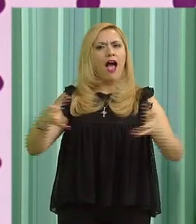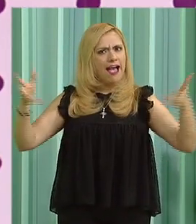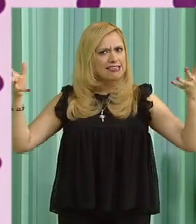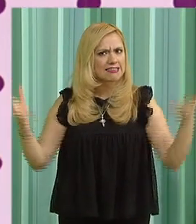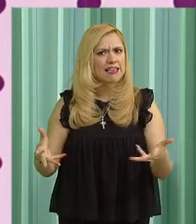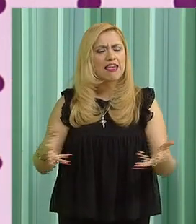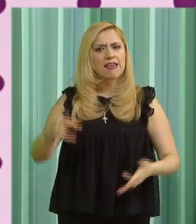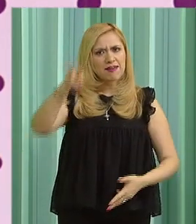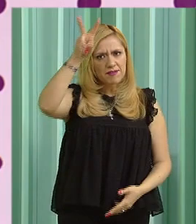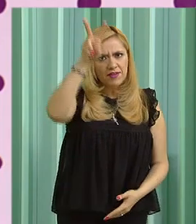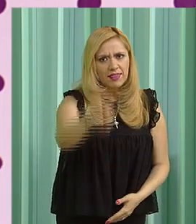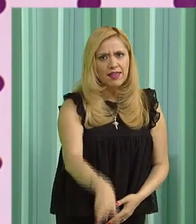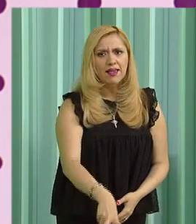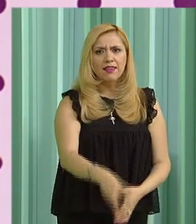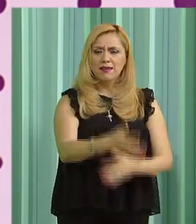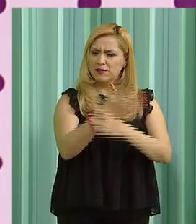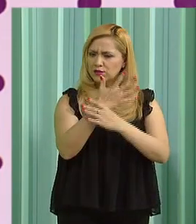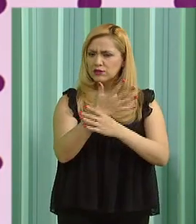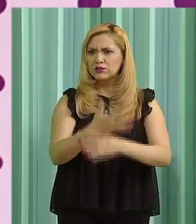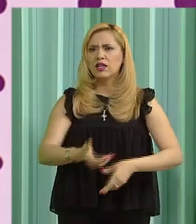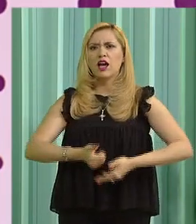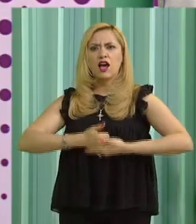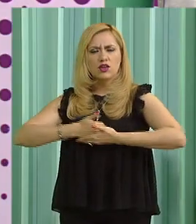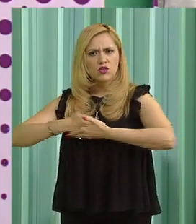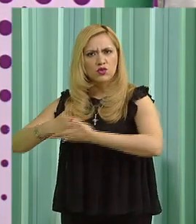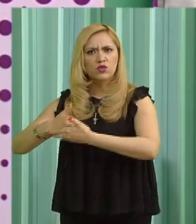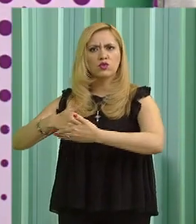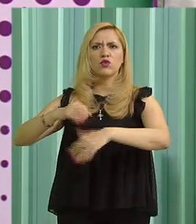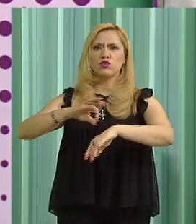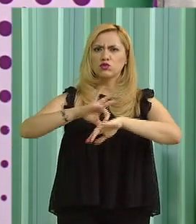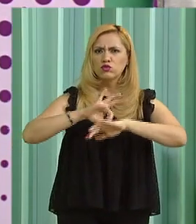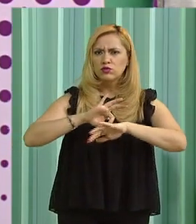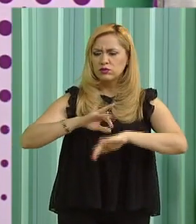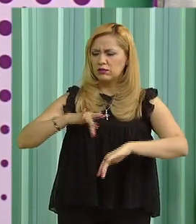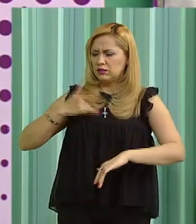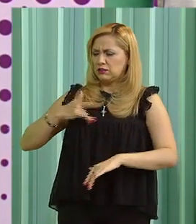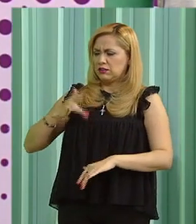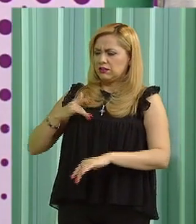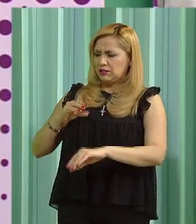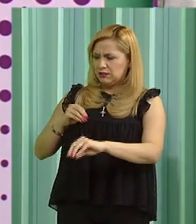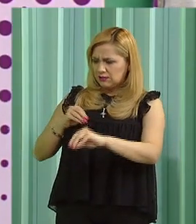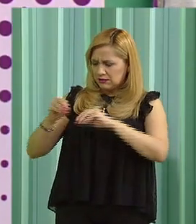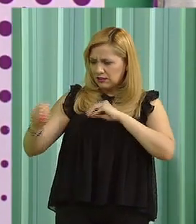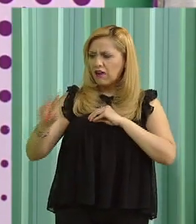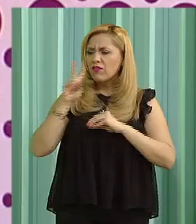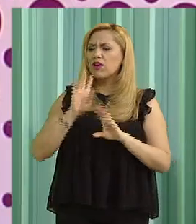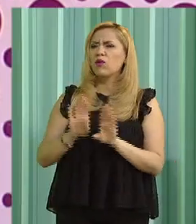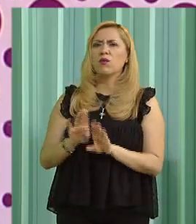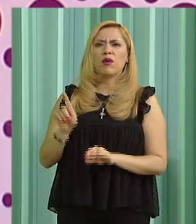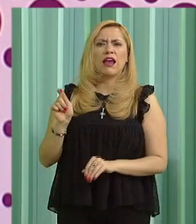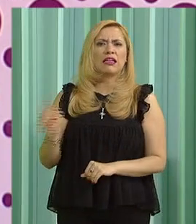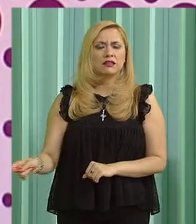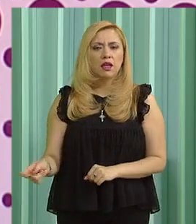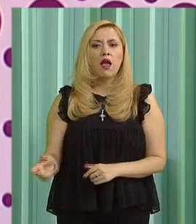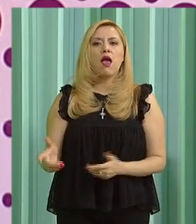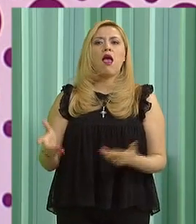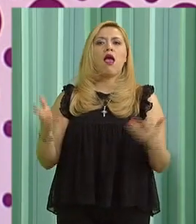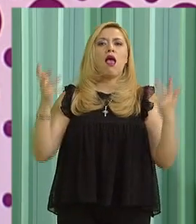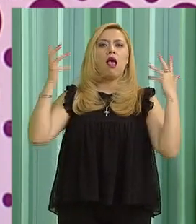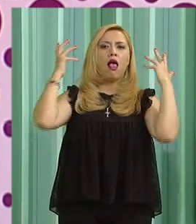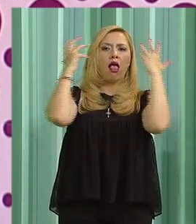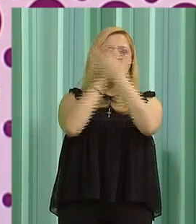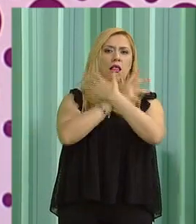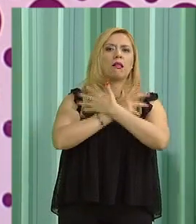a hacer realmente algo por la persona, además de comprenderla, además de ser empáticos con ellos, además de ponernos en